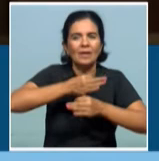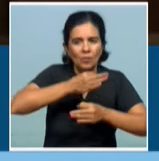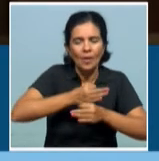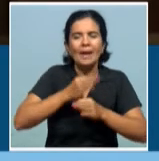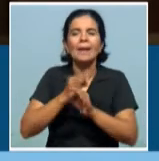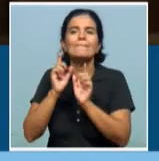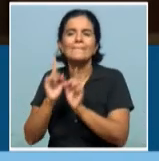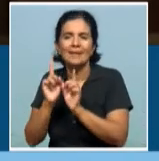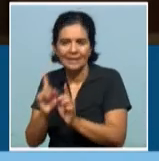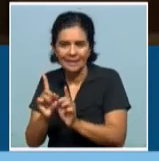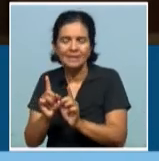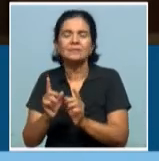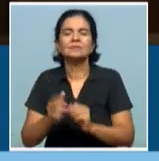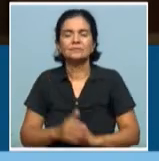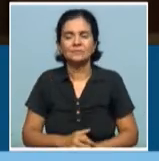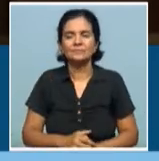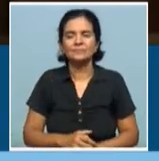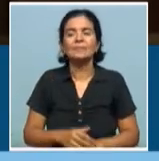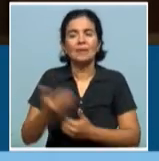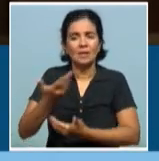los docentes, las docentes,